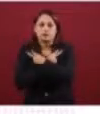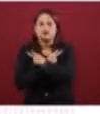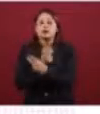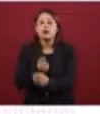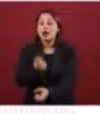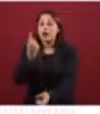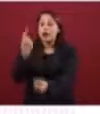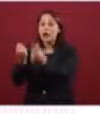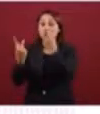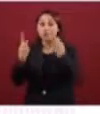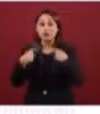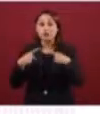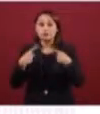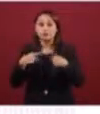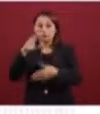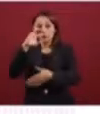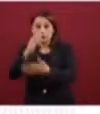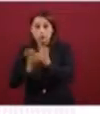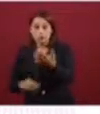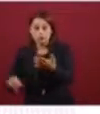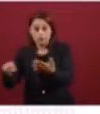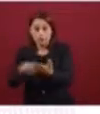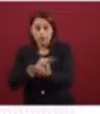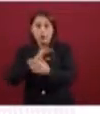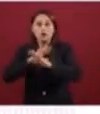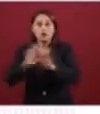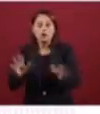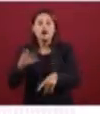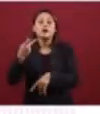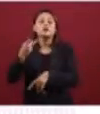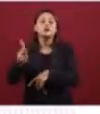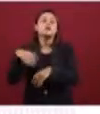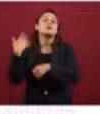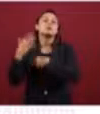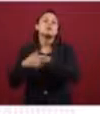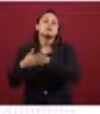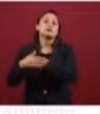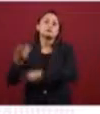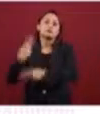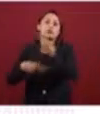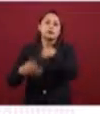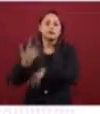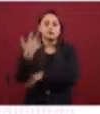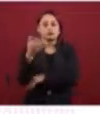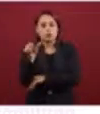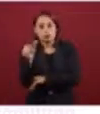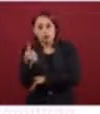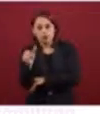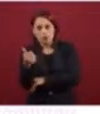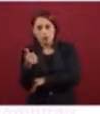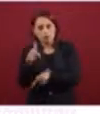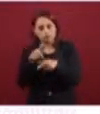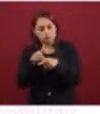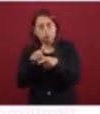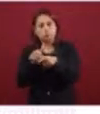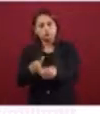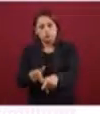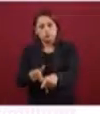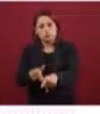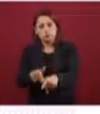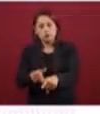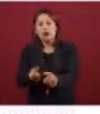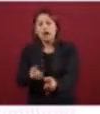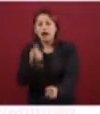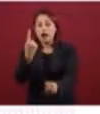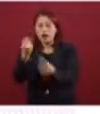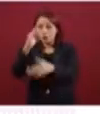que ya firmaron y que tienen cita en la Junta, acudirán el 5 de agosto. Hay espera de convenios firmados